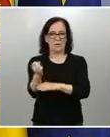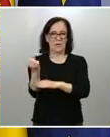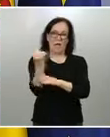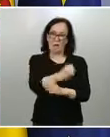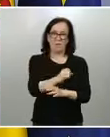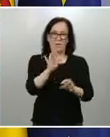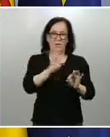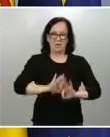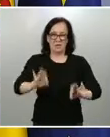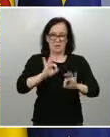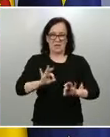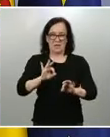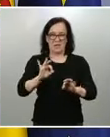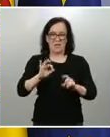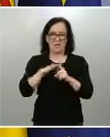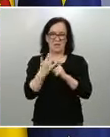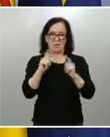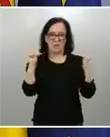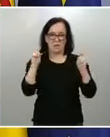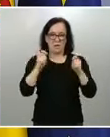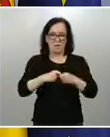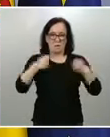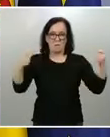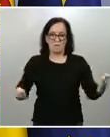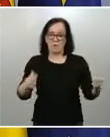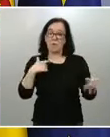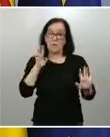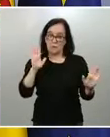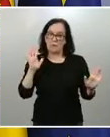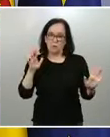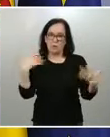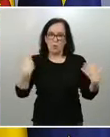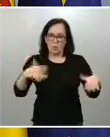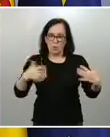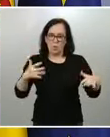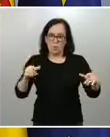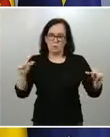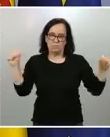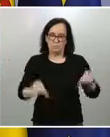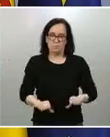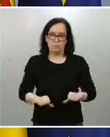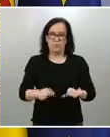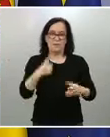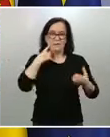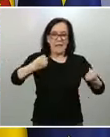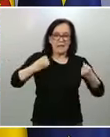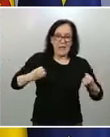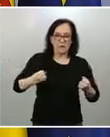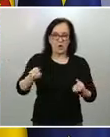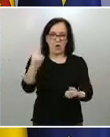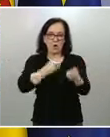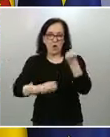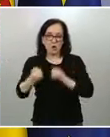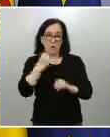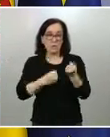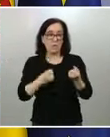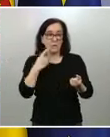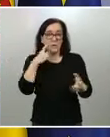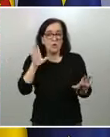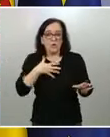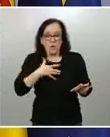nos puede llevar a españa a un caos sanitario y económico pero fíjese yo no quiero ser alarmista